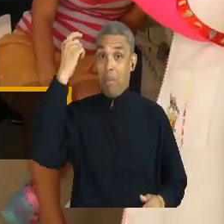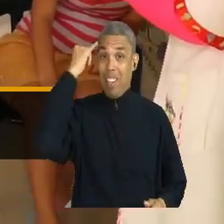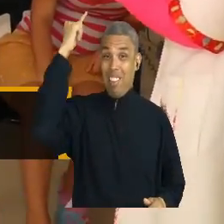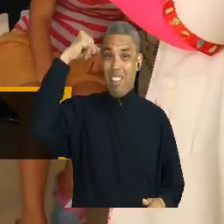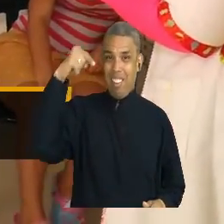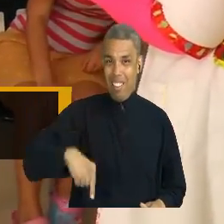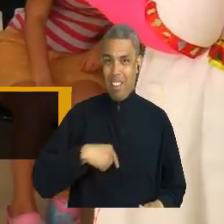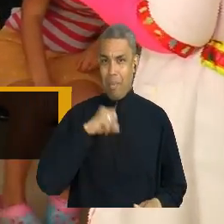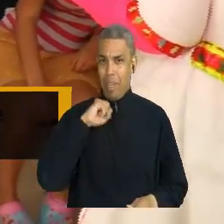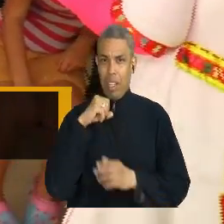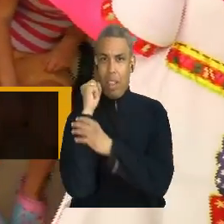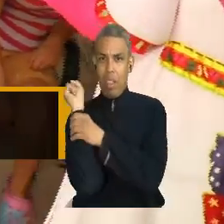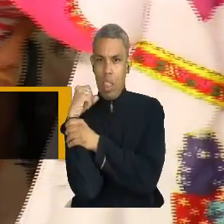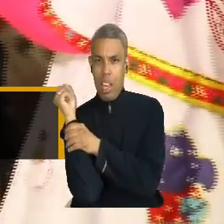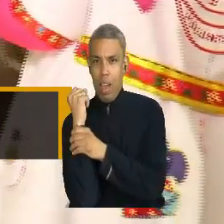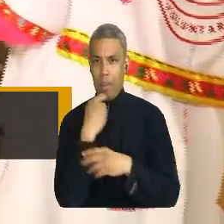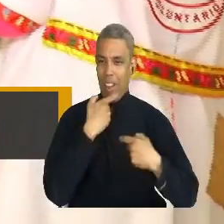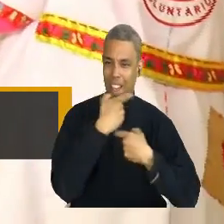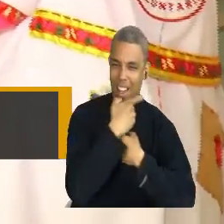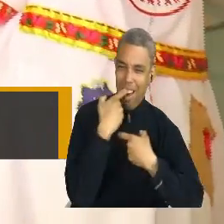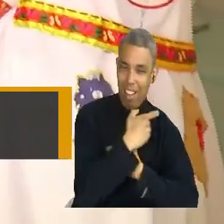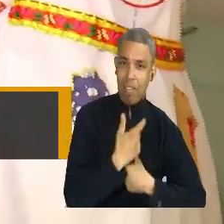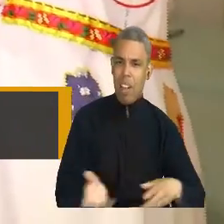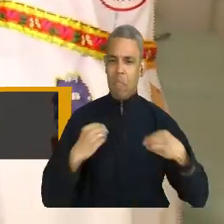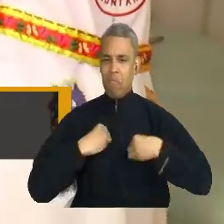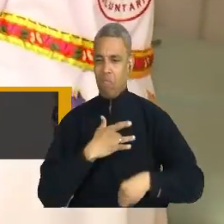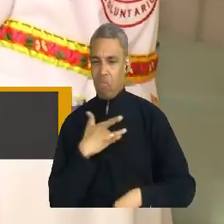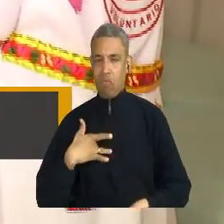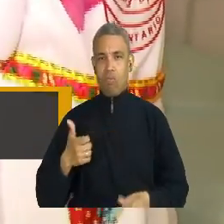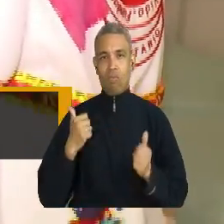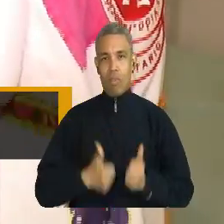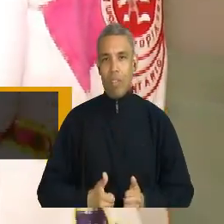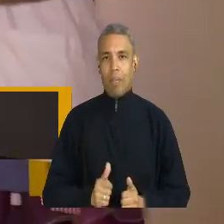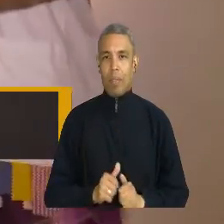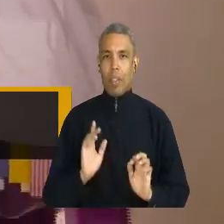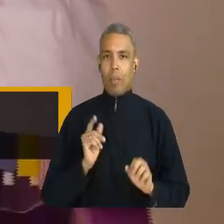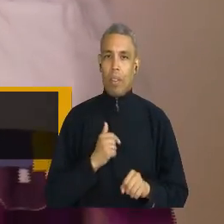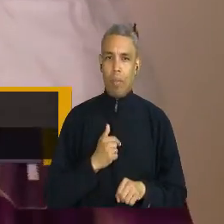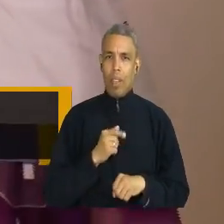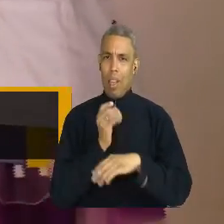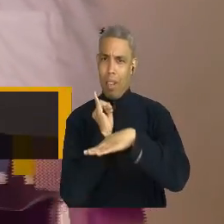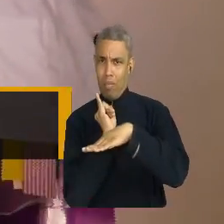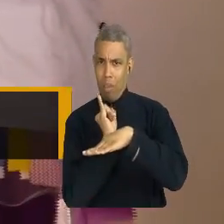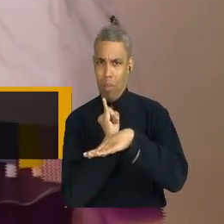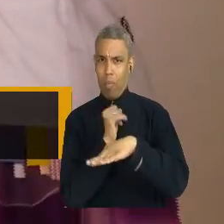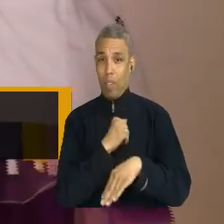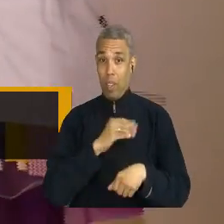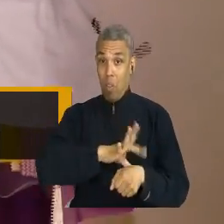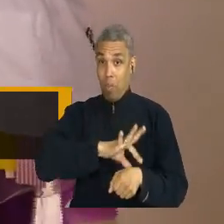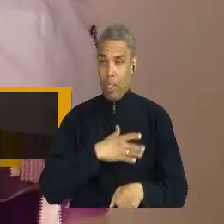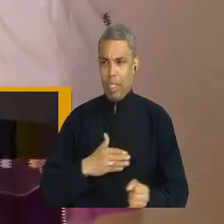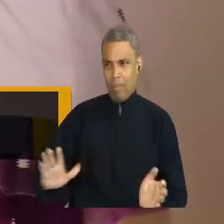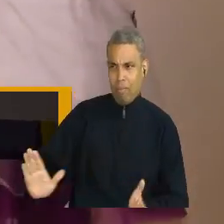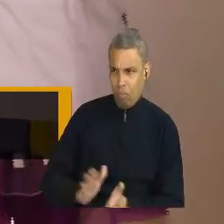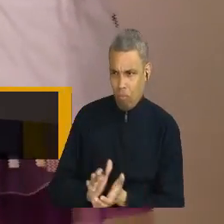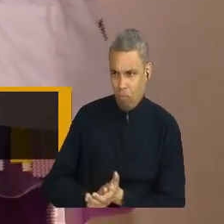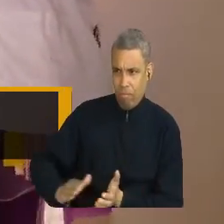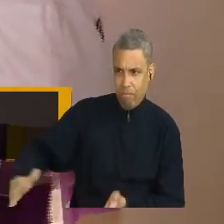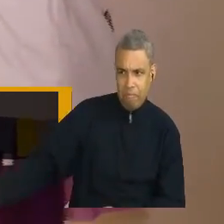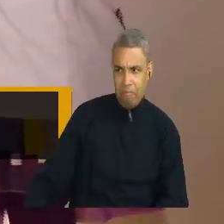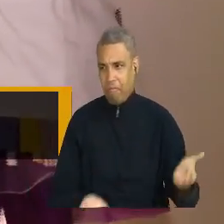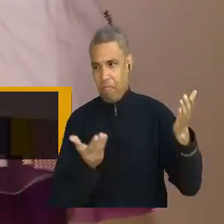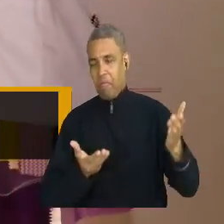con la terapia de la risa y gracias a esta institución que nos abrió sus puertas, nos recibió con todo el amor y nos